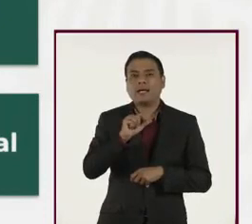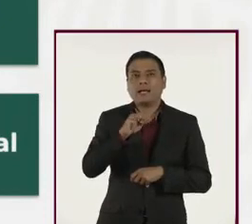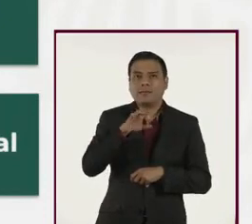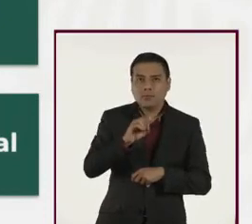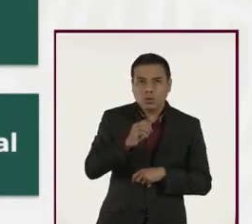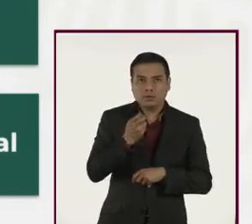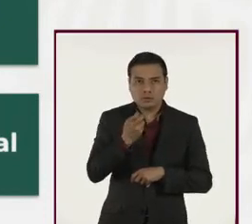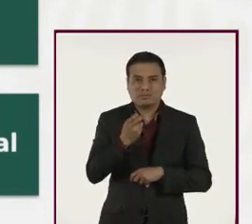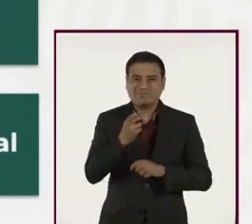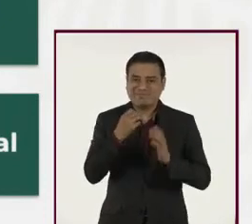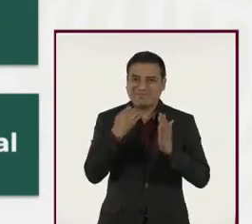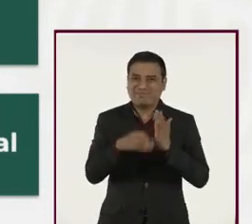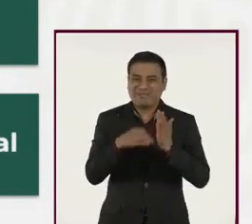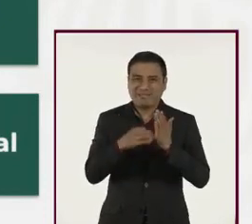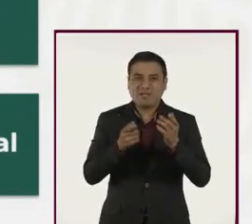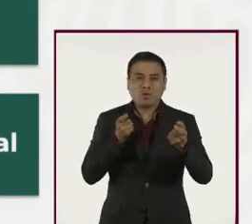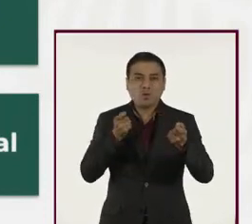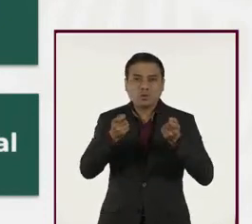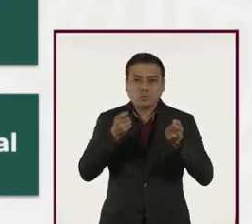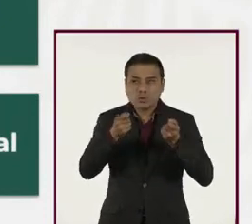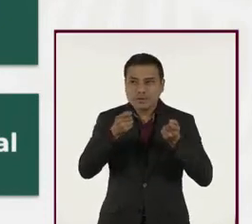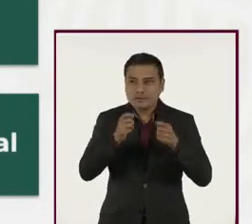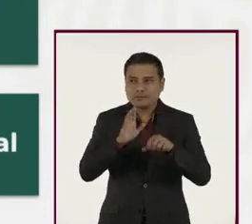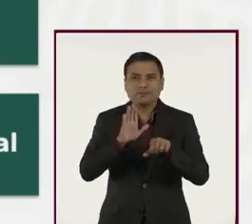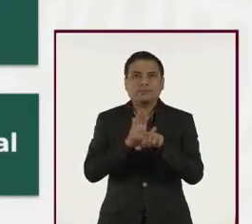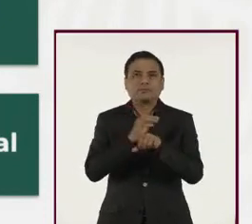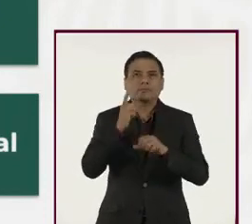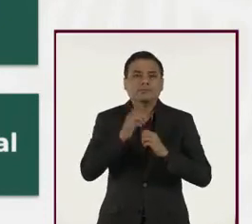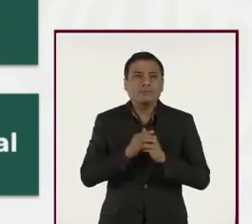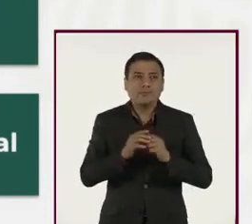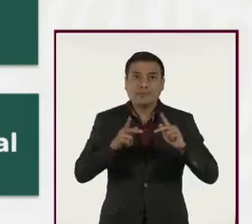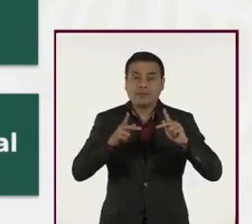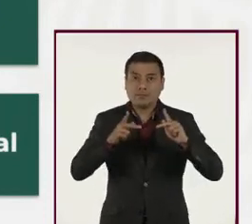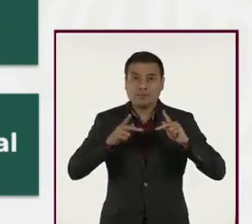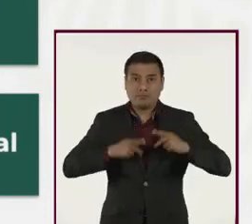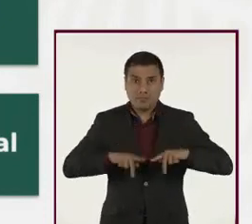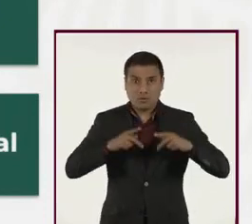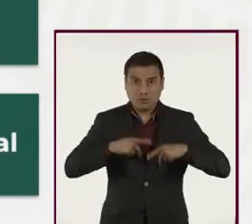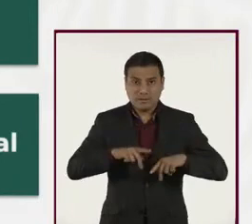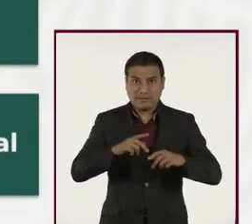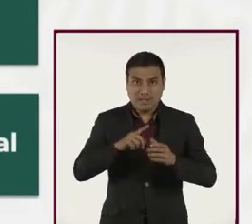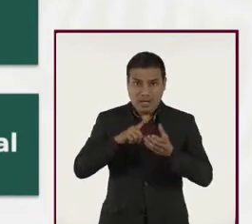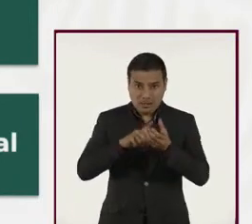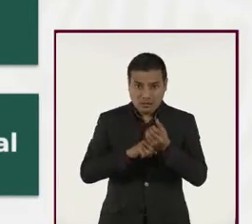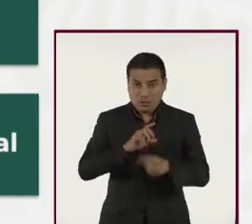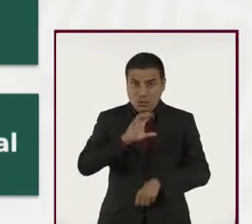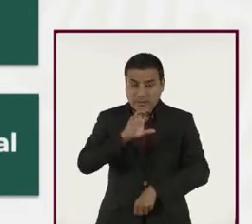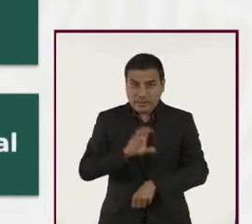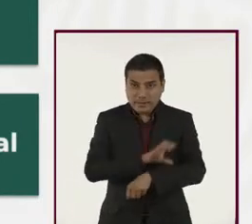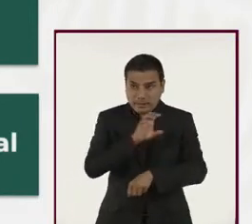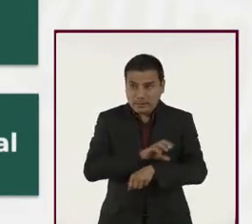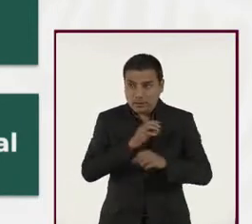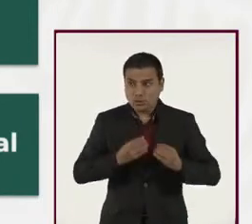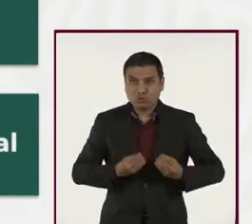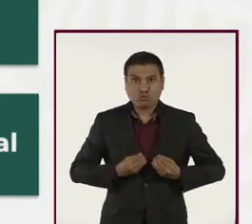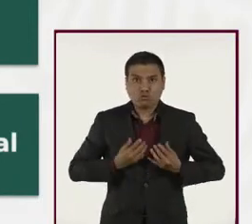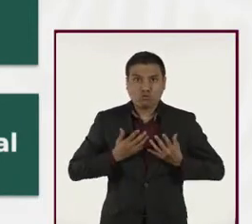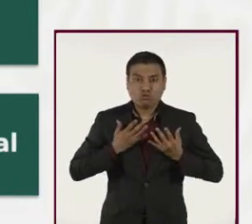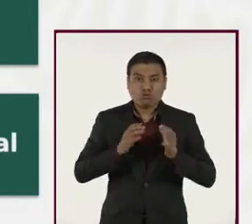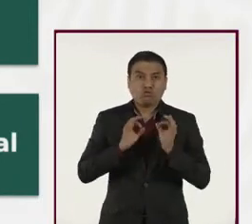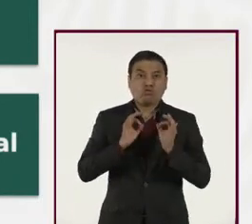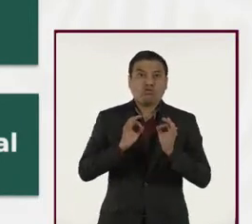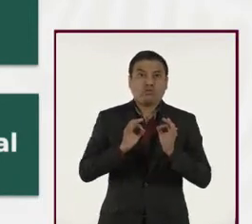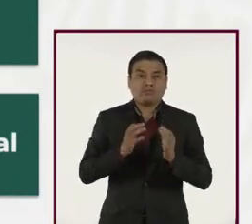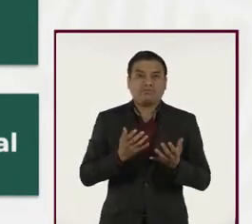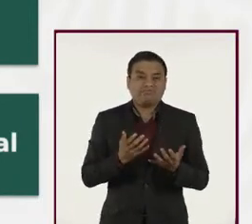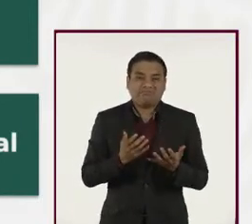forma en la que el metabolismo corporal se identifica estas concentraciones energéticas. Y también se han identificado